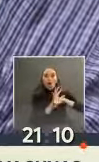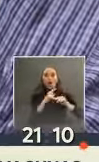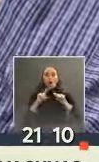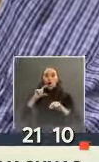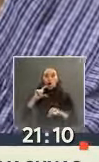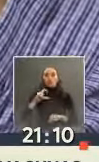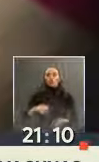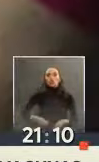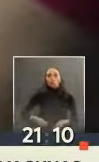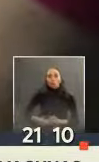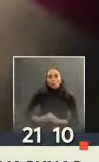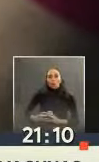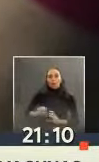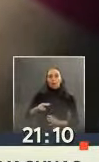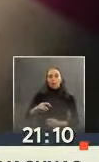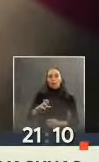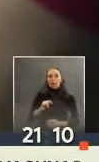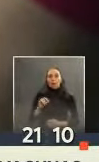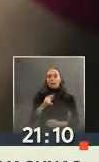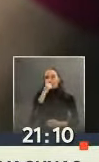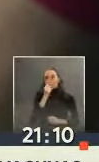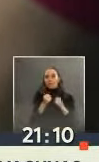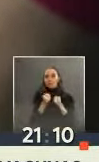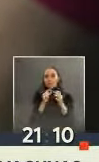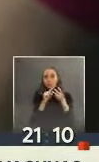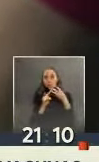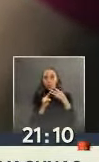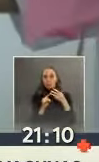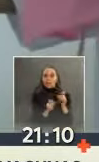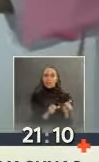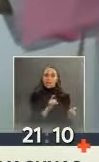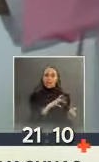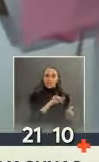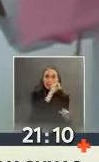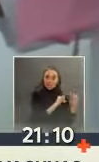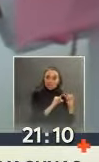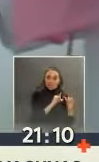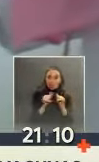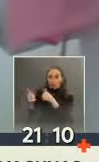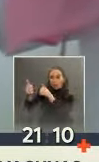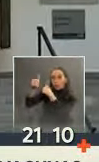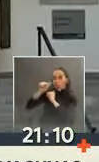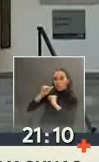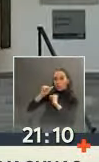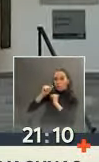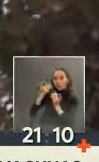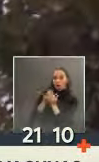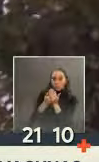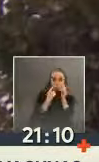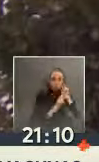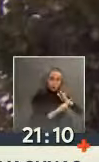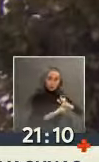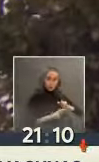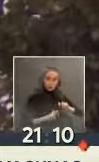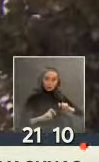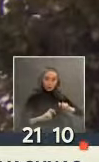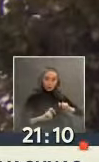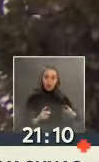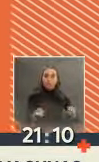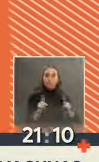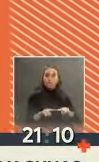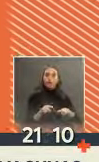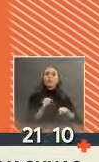hepatitis y la influenza. Un desafío para los científicos chilenos que tendrían la oportunidad de investigar y de paso retomar el